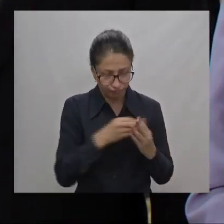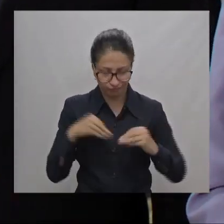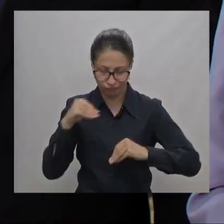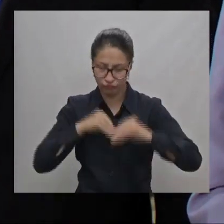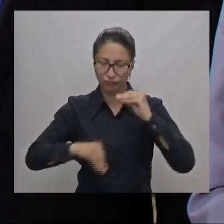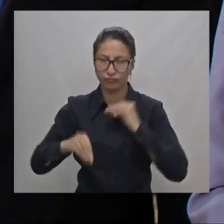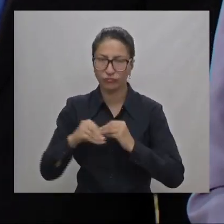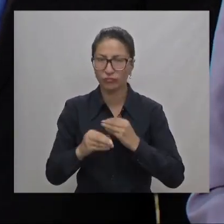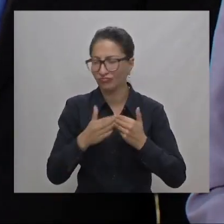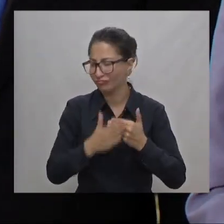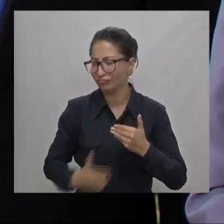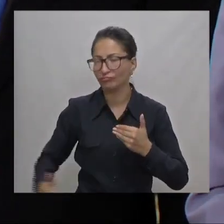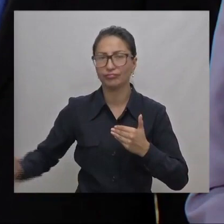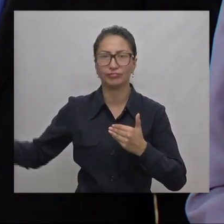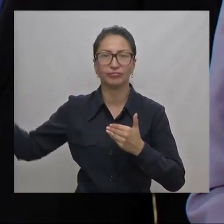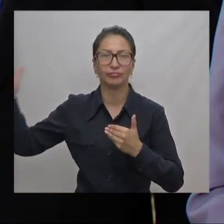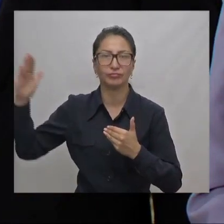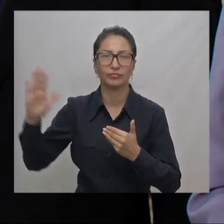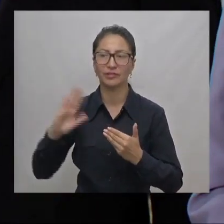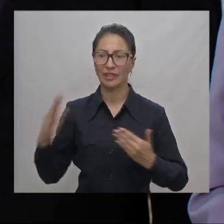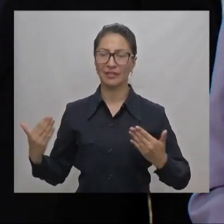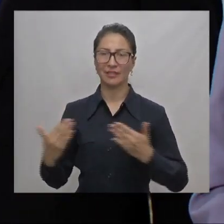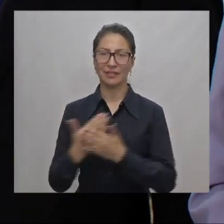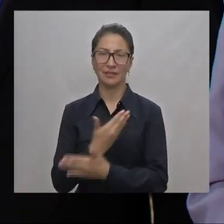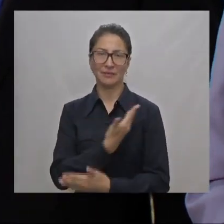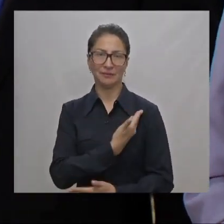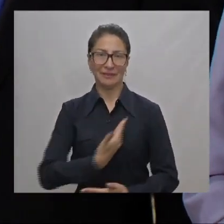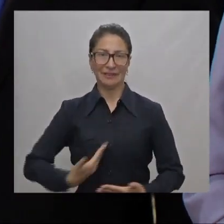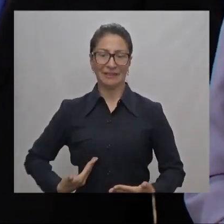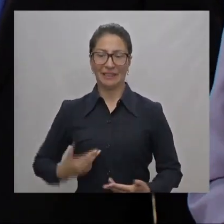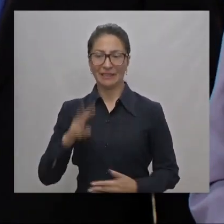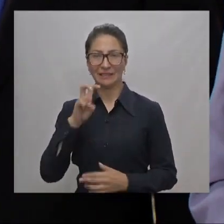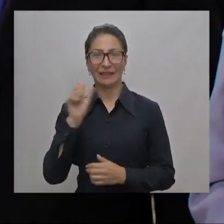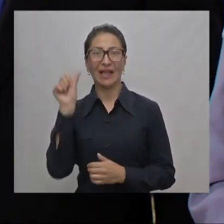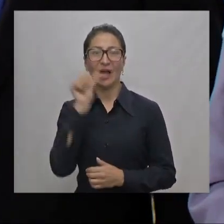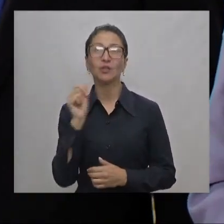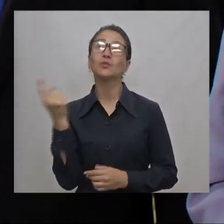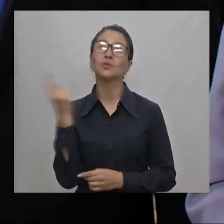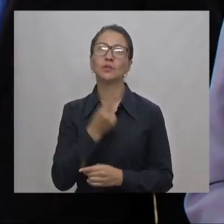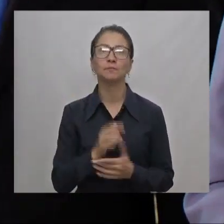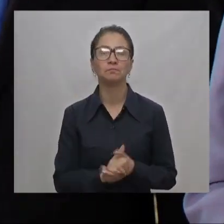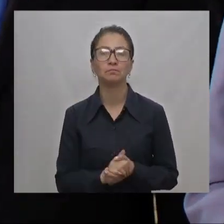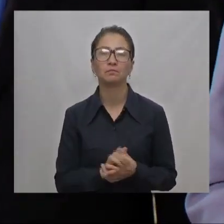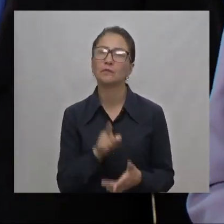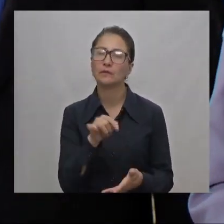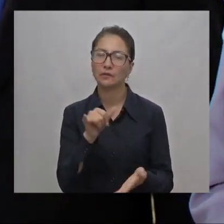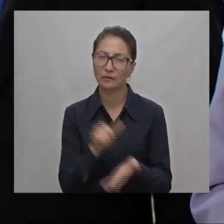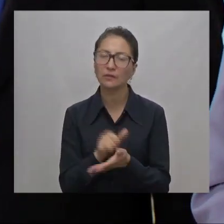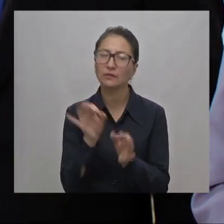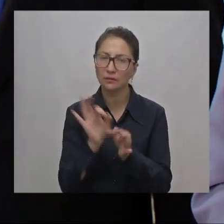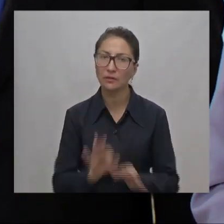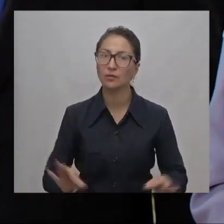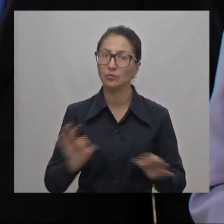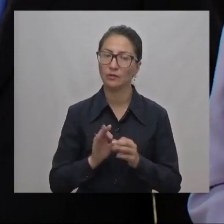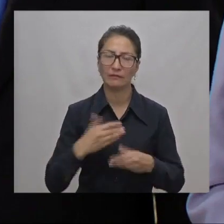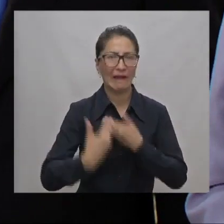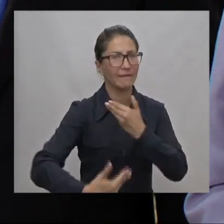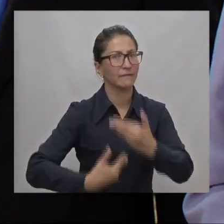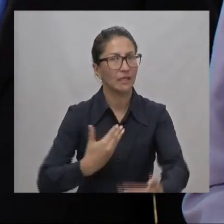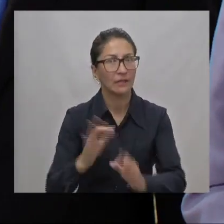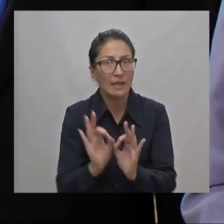a estar operando de aquí a la toma de posesión. Creo que ese es un avance